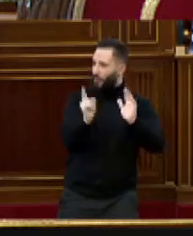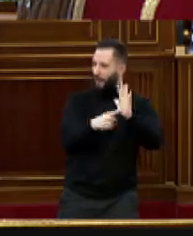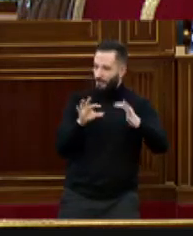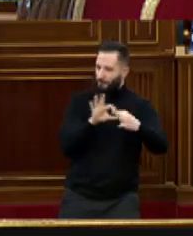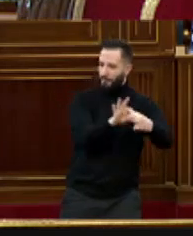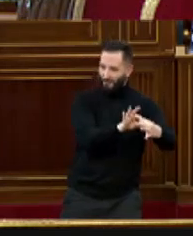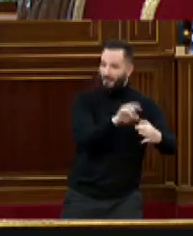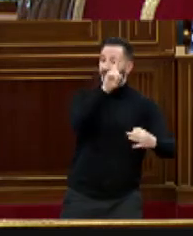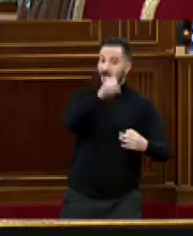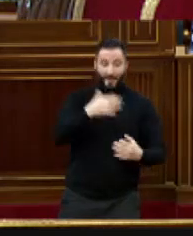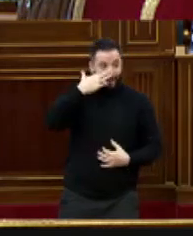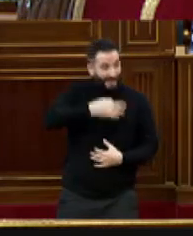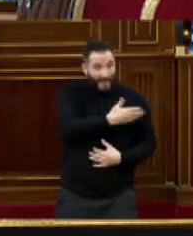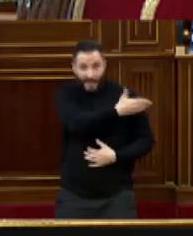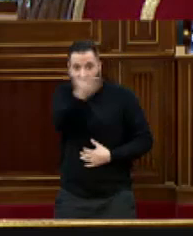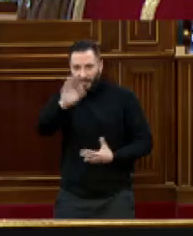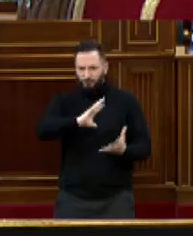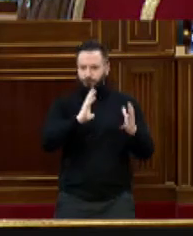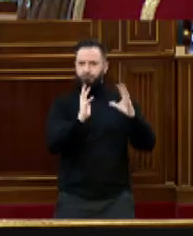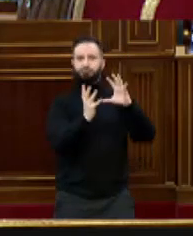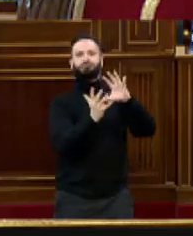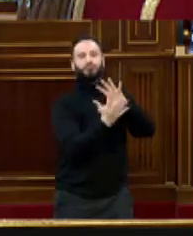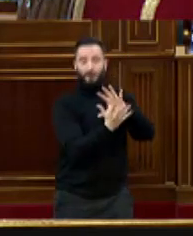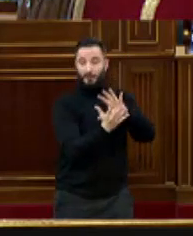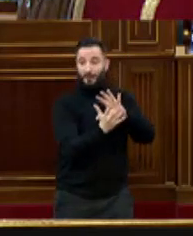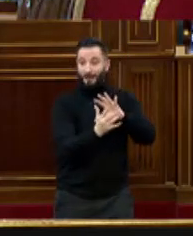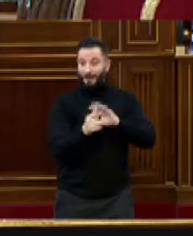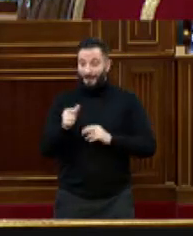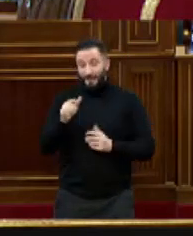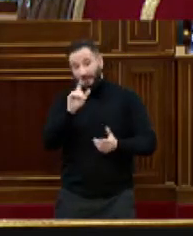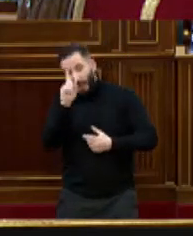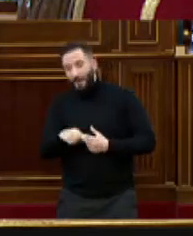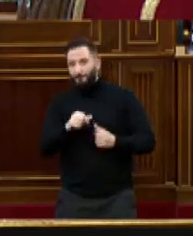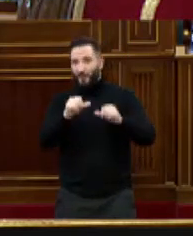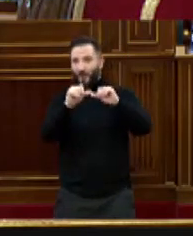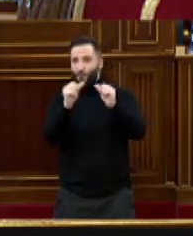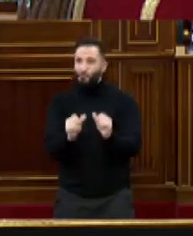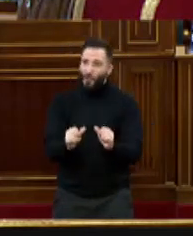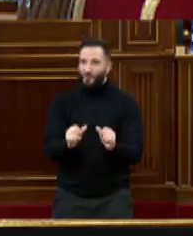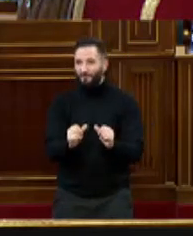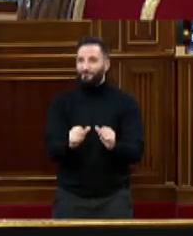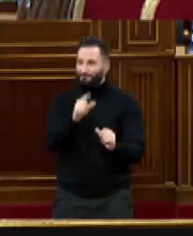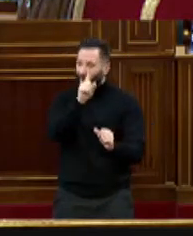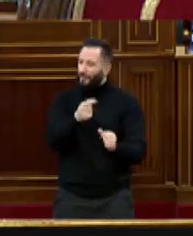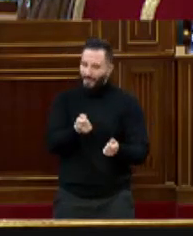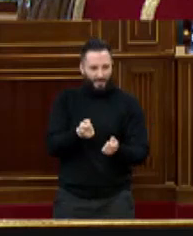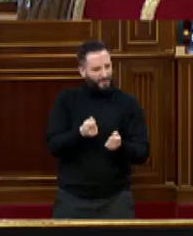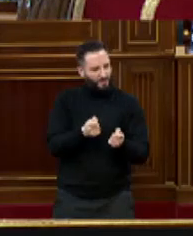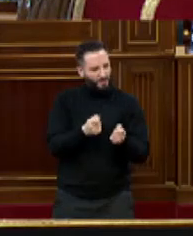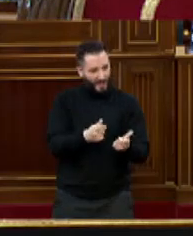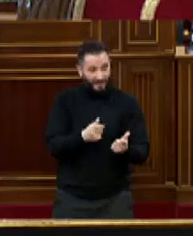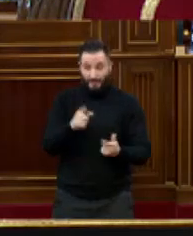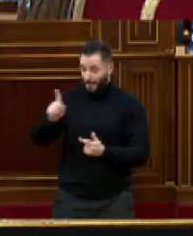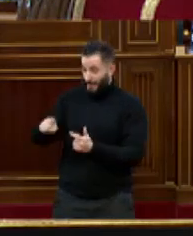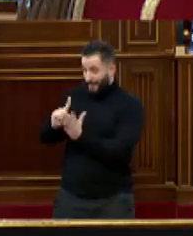transforma realidad en el sentido querido por el legislador y en de algún modo no peyorativo se agota y las